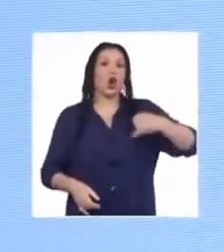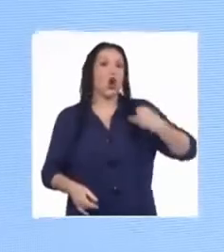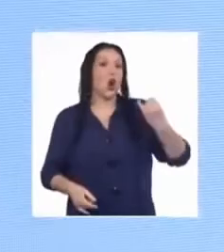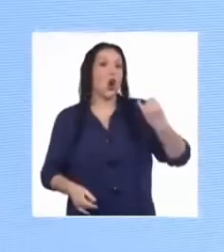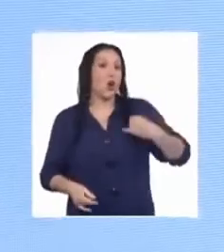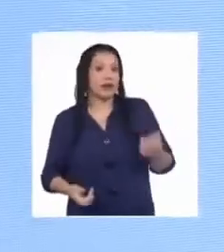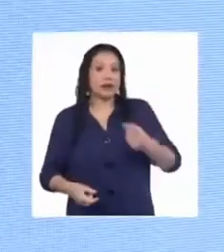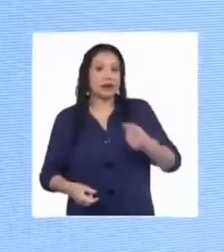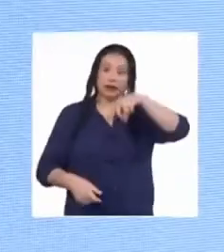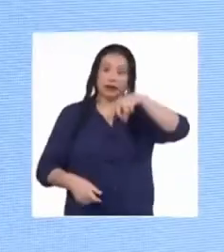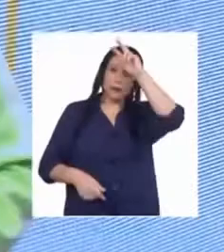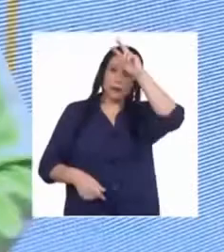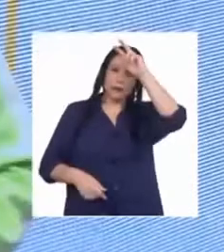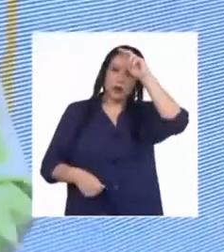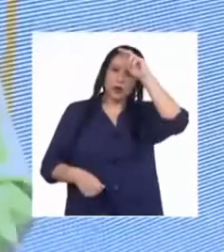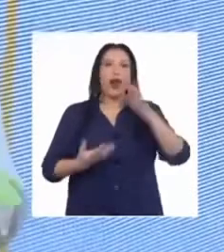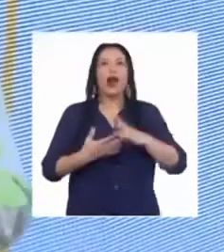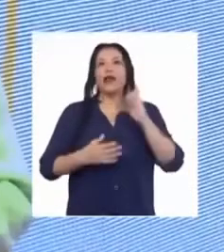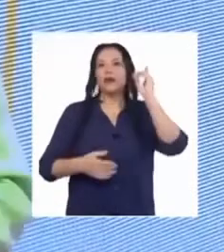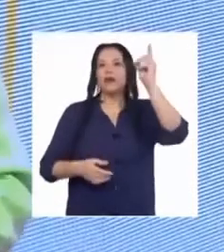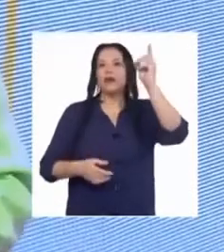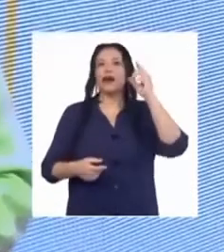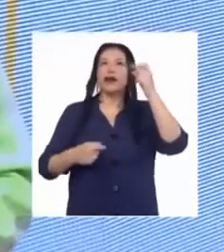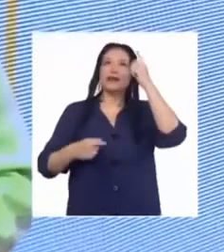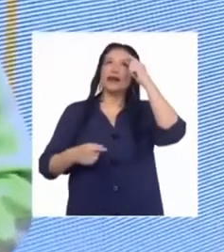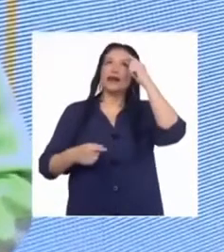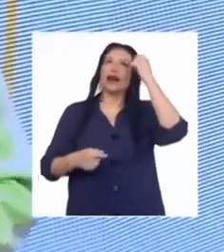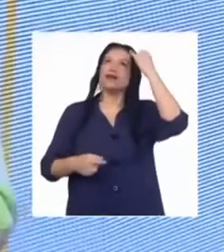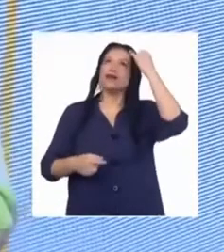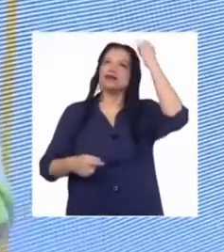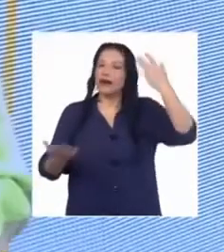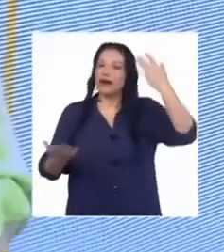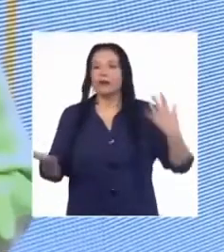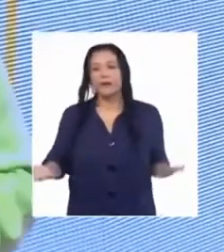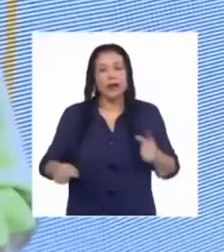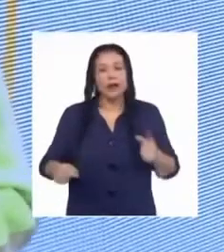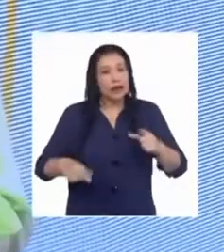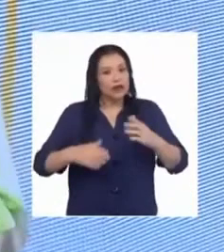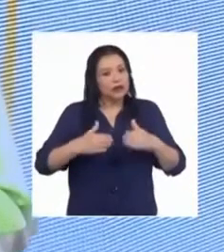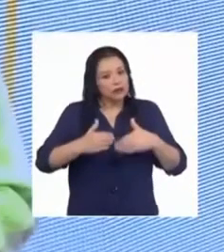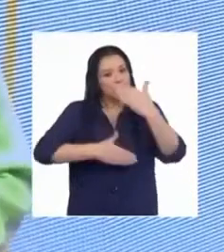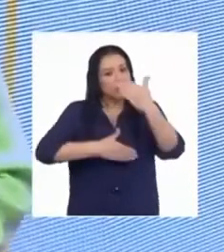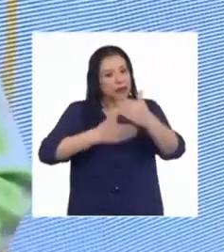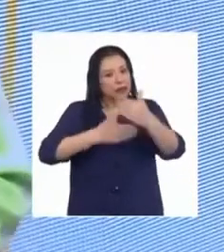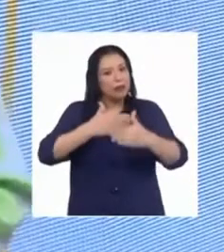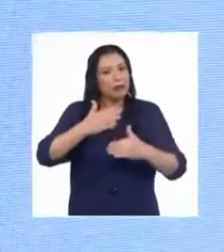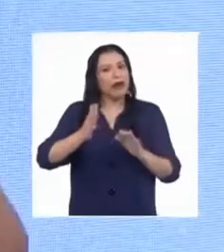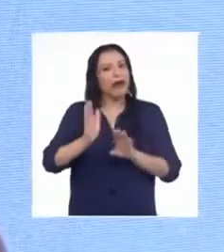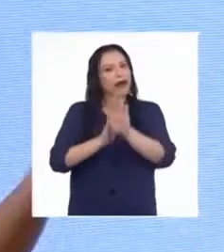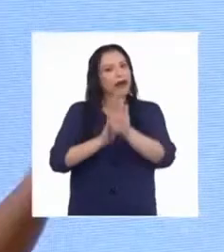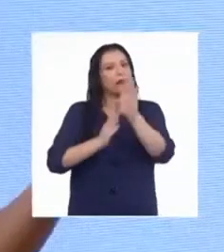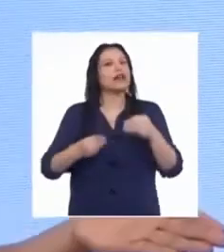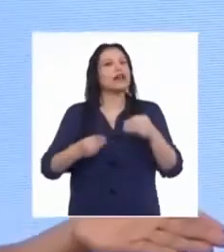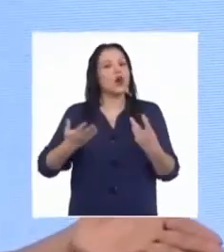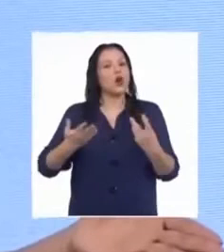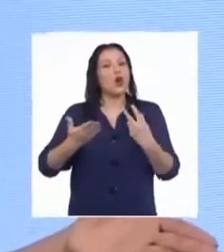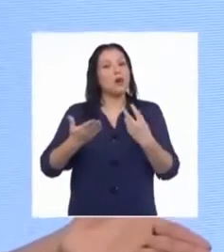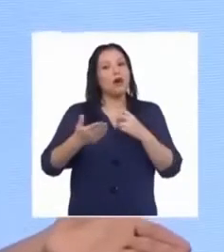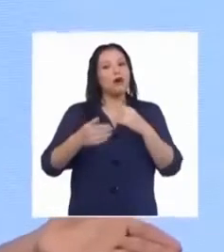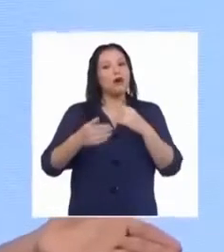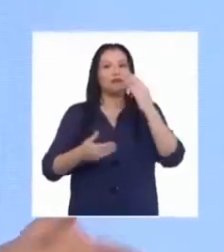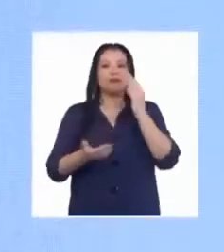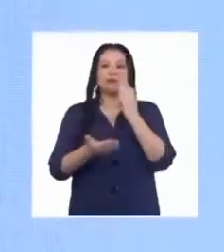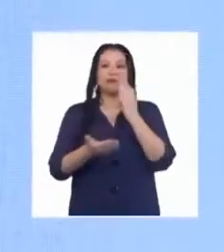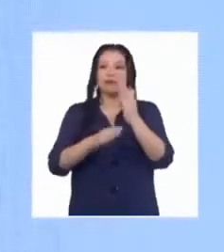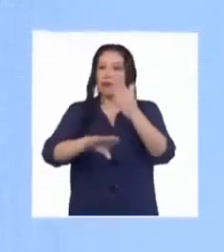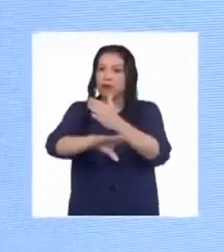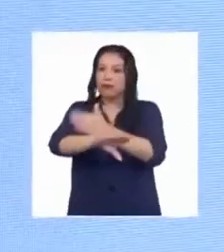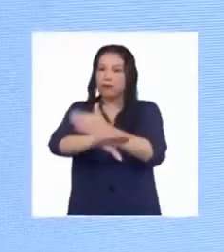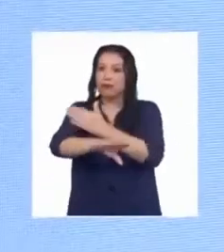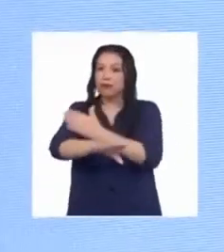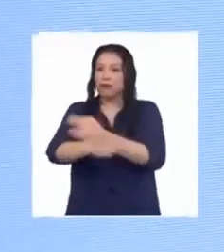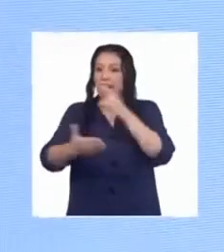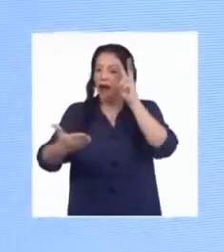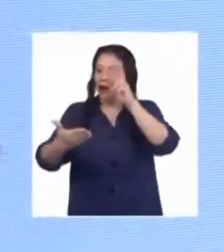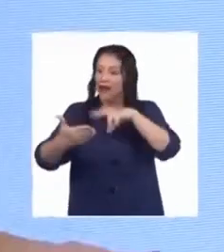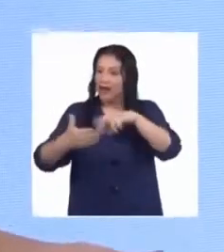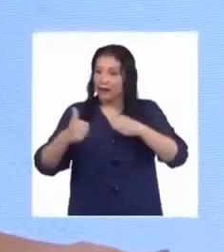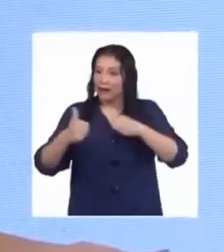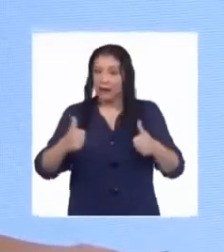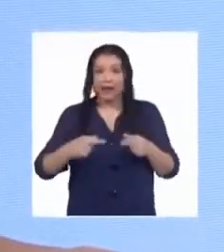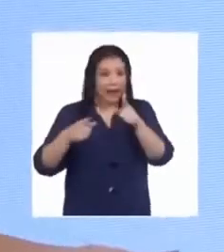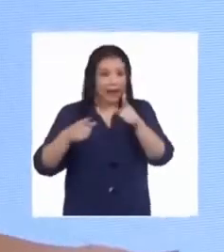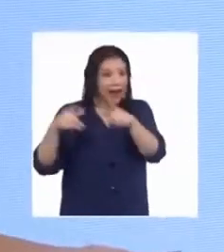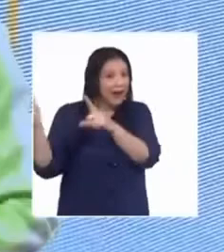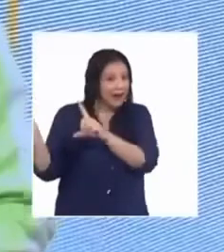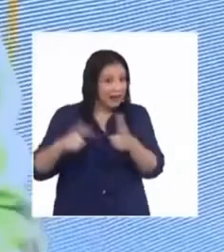imaginada. Eso nos permitirá además seguir trabajando el desarrollo de nuestra comprensión lectora. ¡Me encanta! ¿Ustedes ya tienen listos